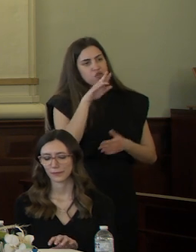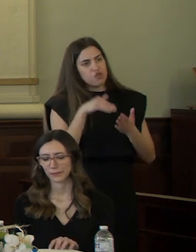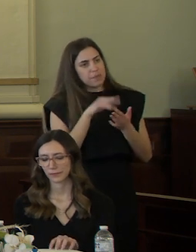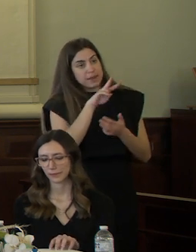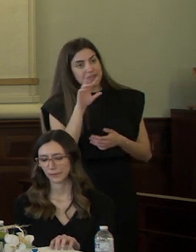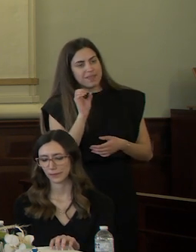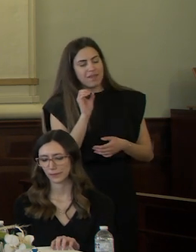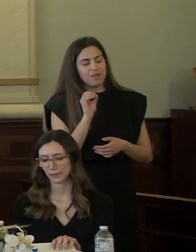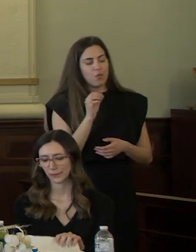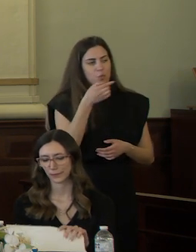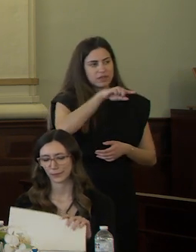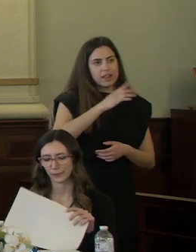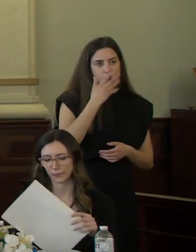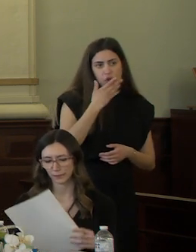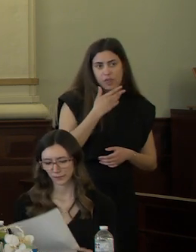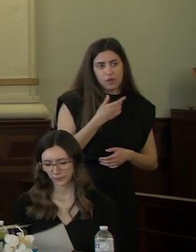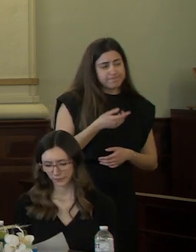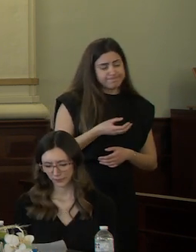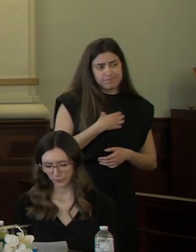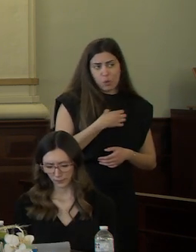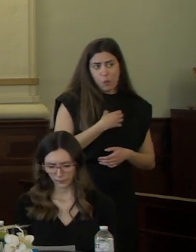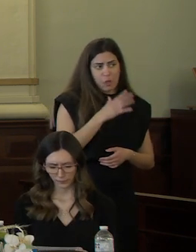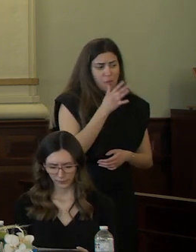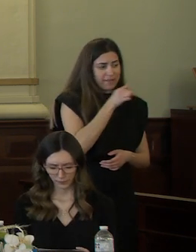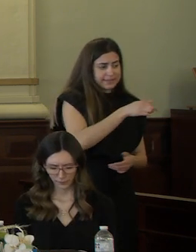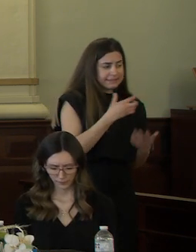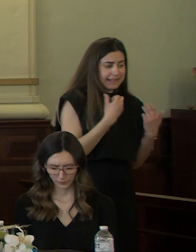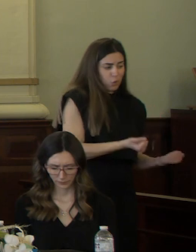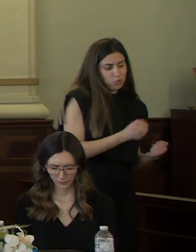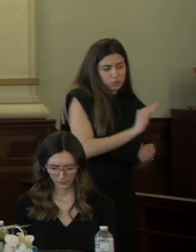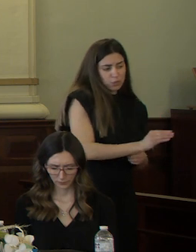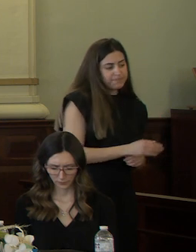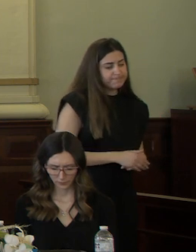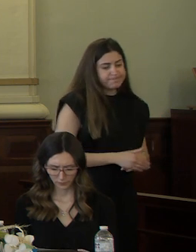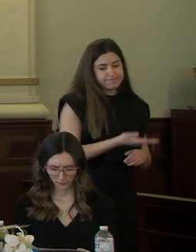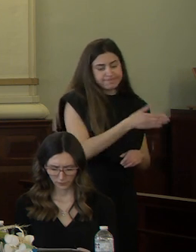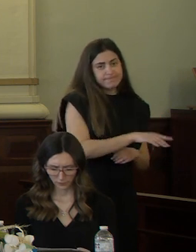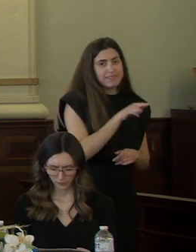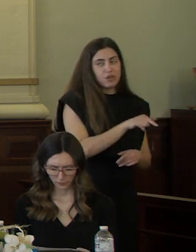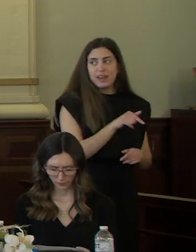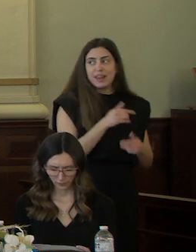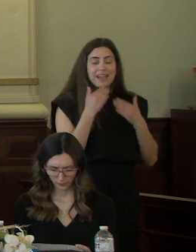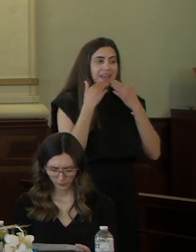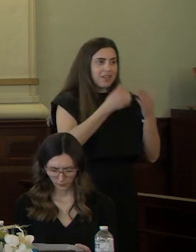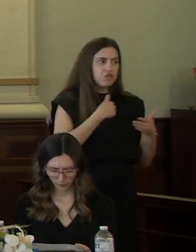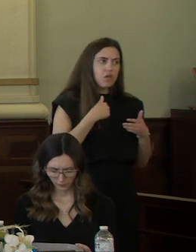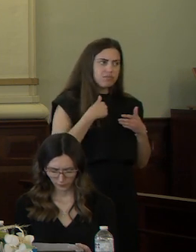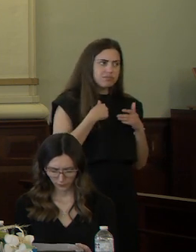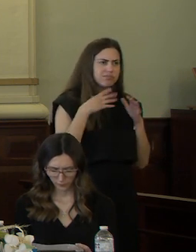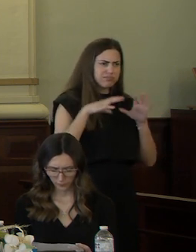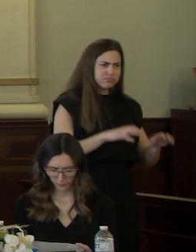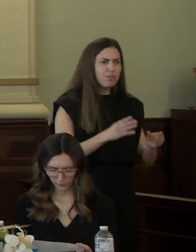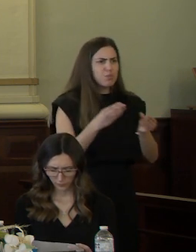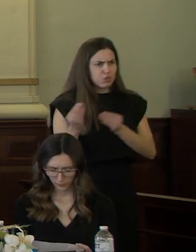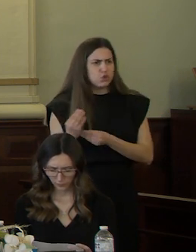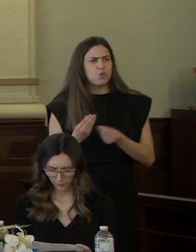2020. Bueno, no ha podido ser por razones de salud, pero bueno, gracias a él he aprendido mucho sobre la